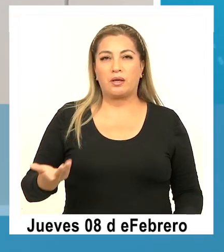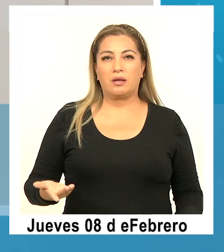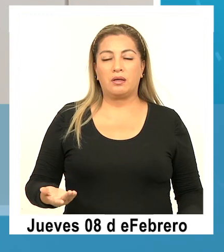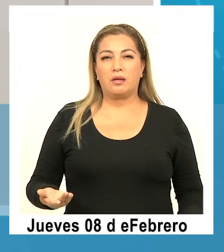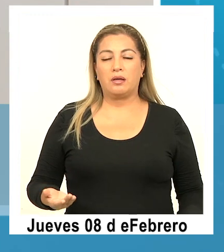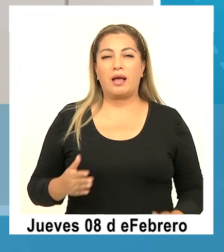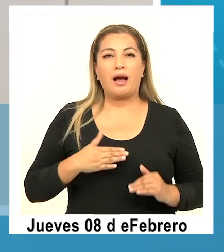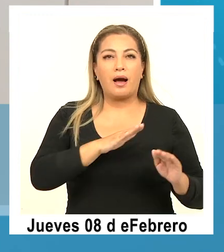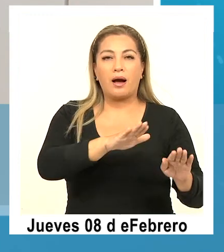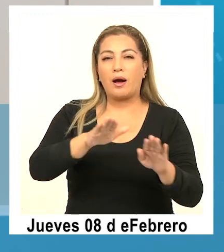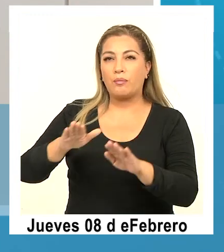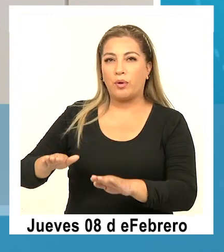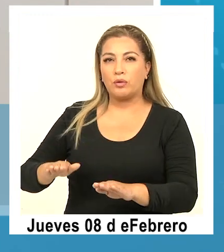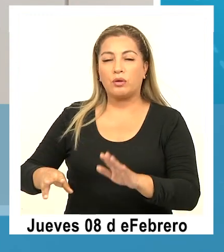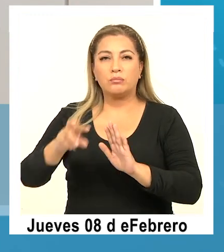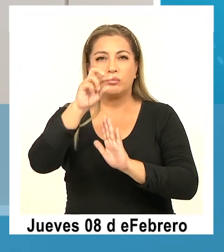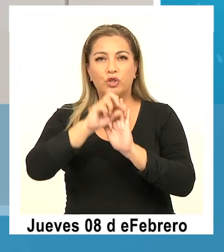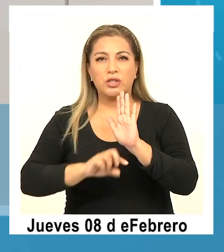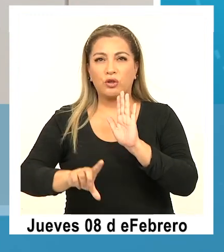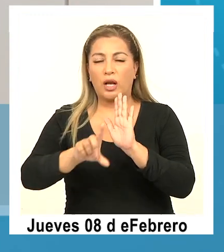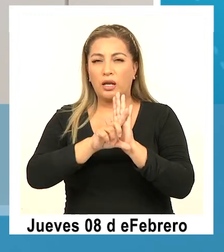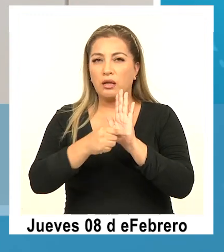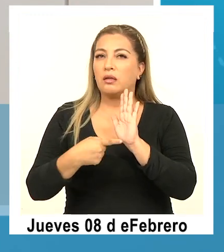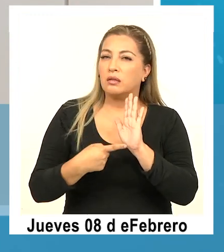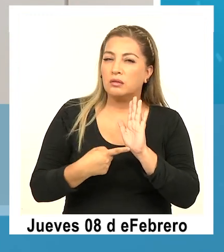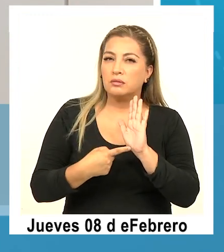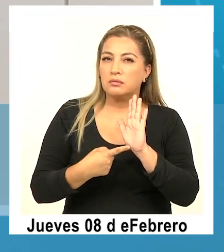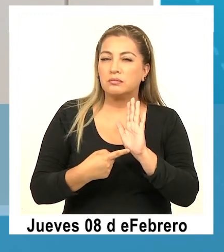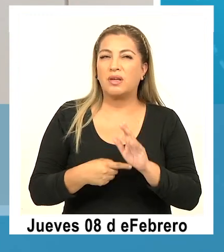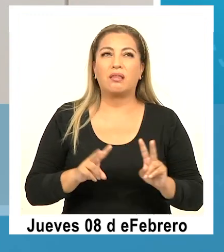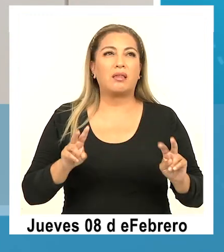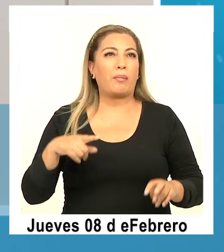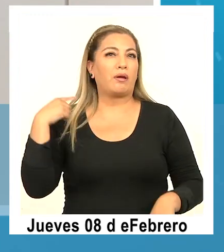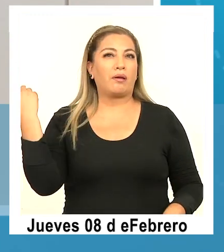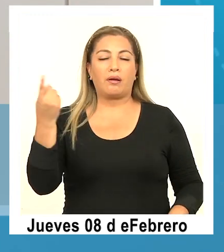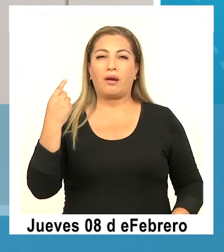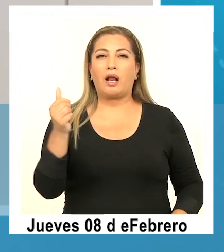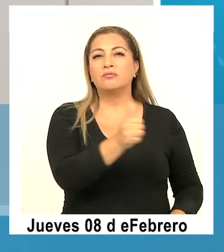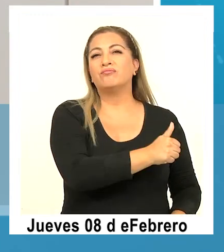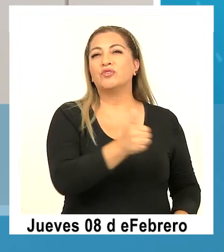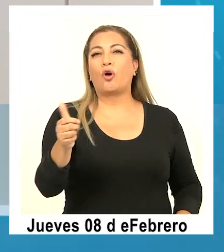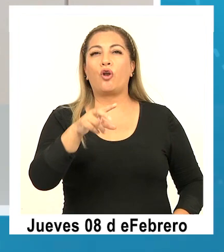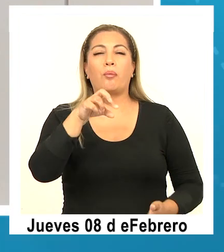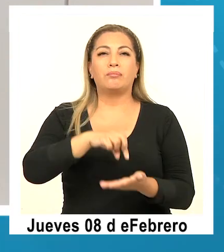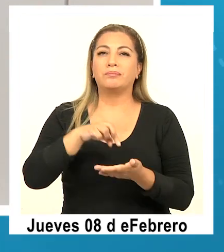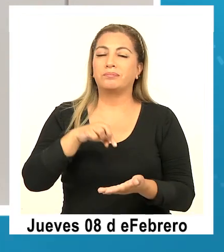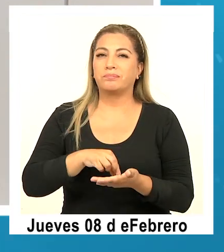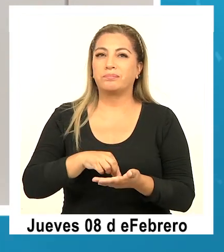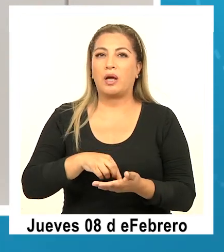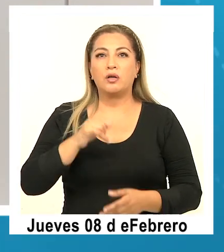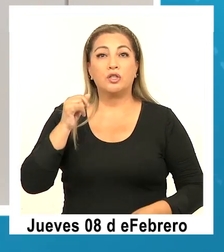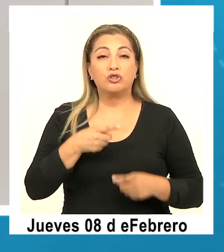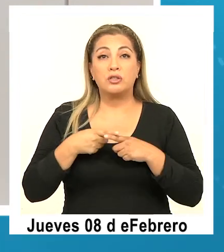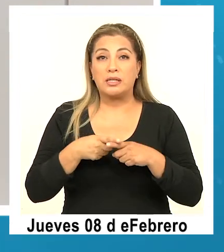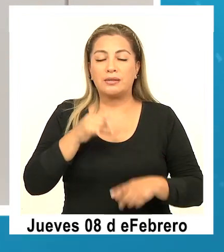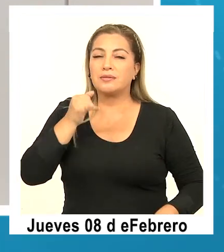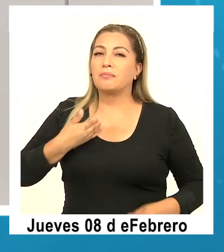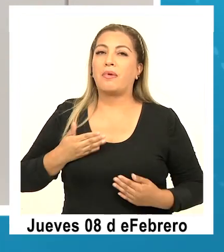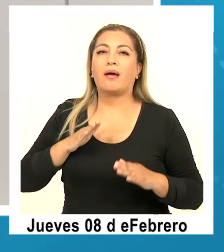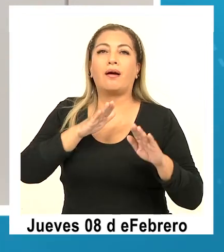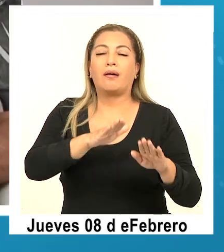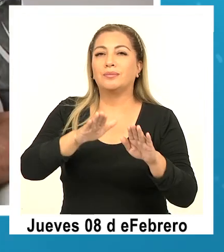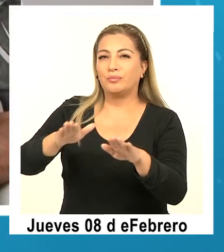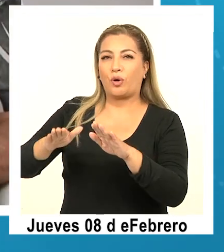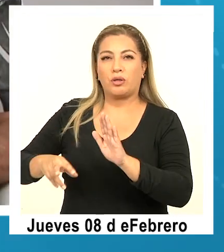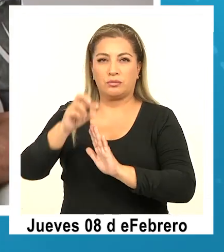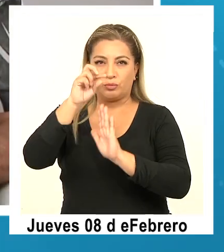del apoyo a los proyectos de ley, en general todos los parlamentarios nuestros apoyan